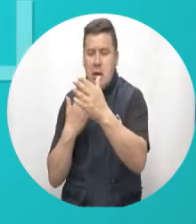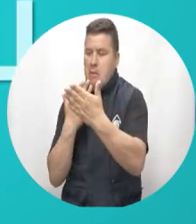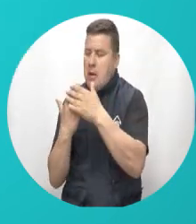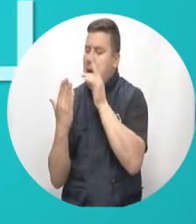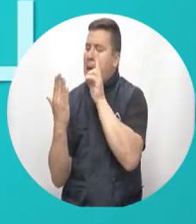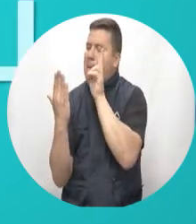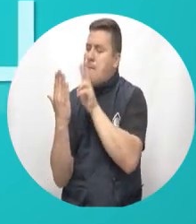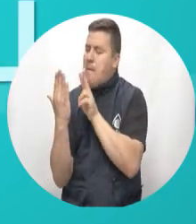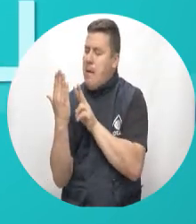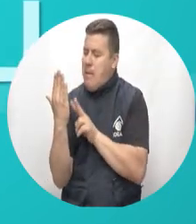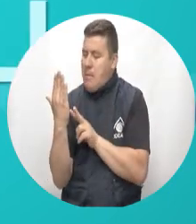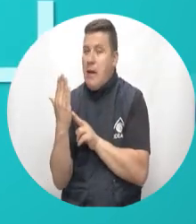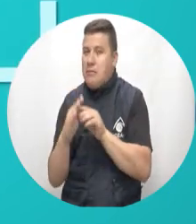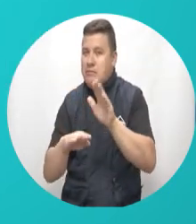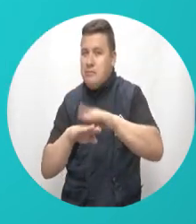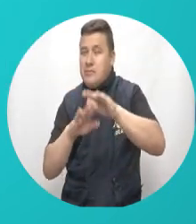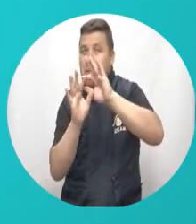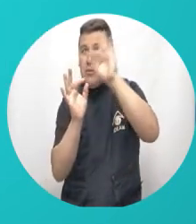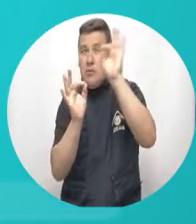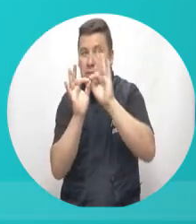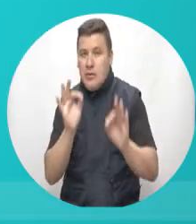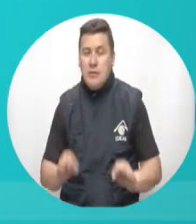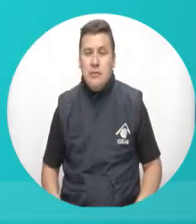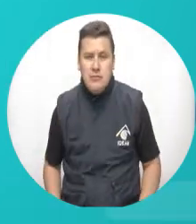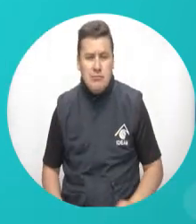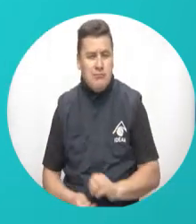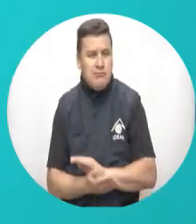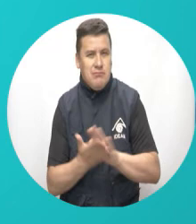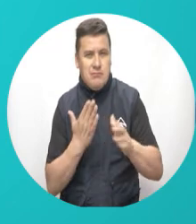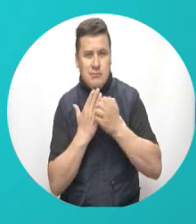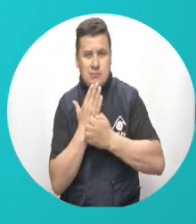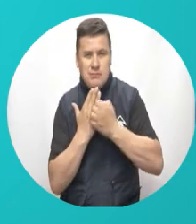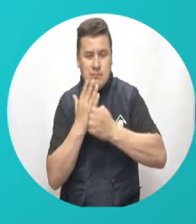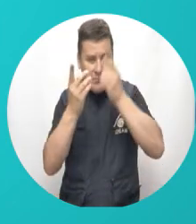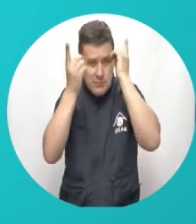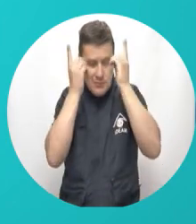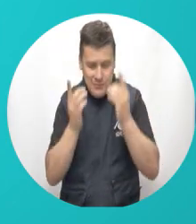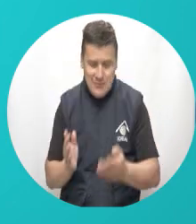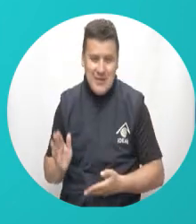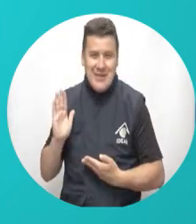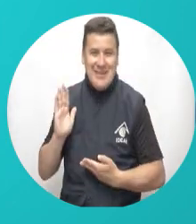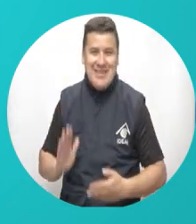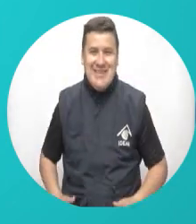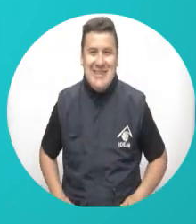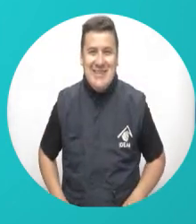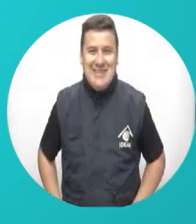pronósticos y alertas a nivel municipal. Disponible gratis para iOS y Android.